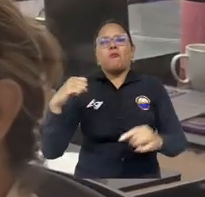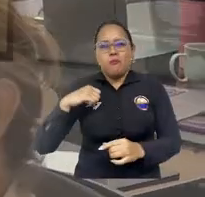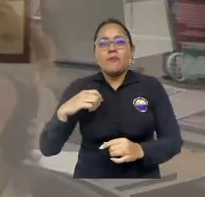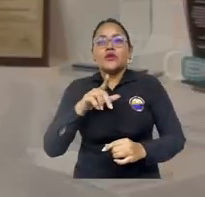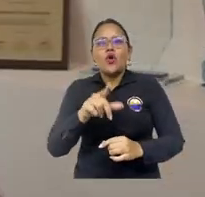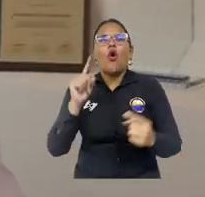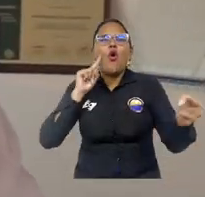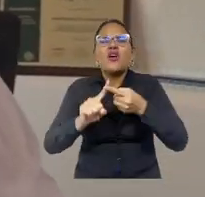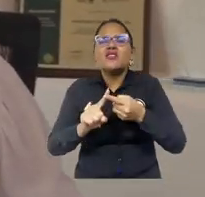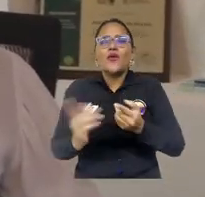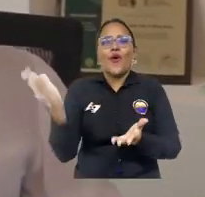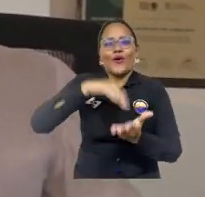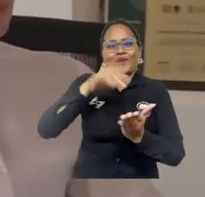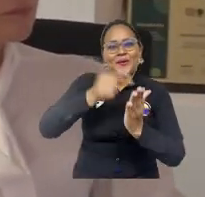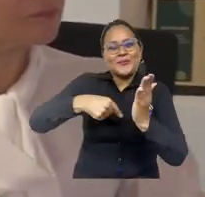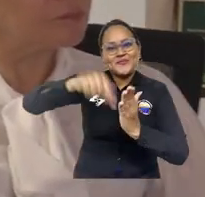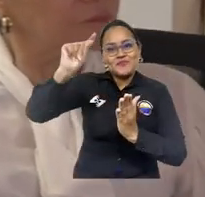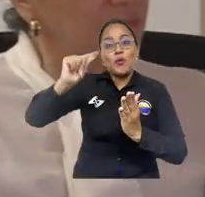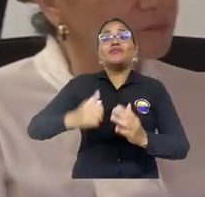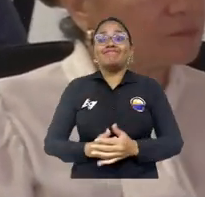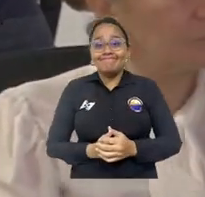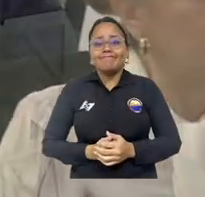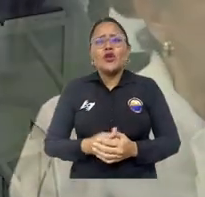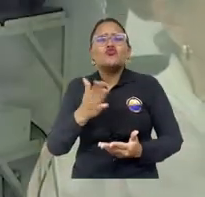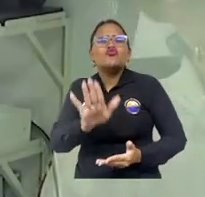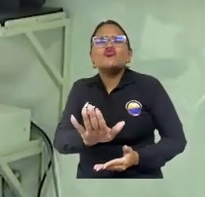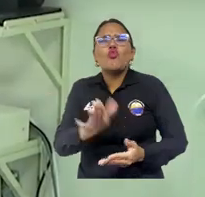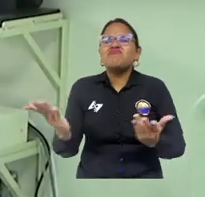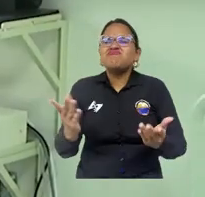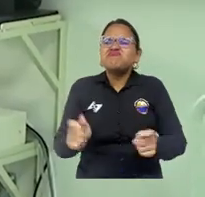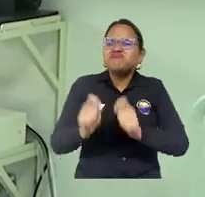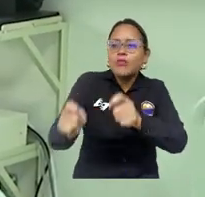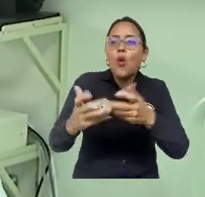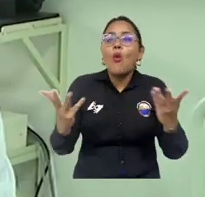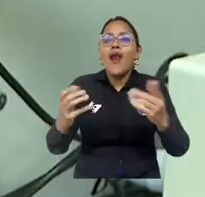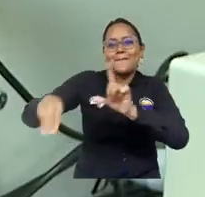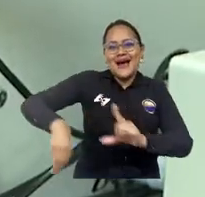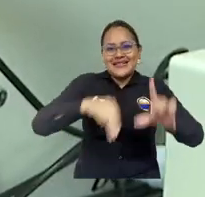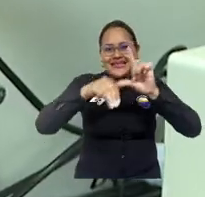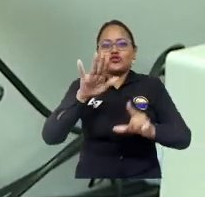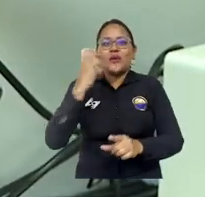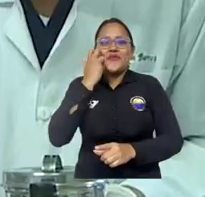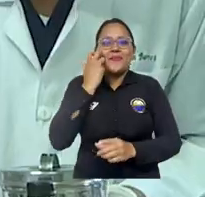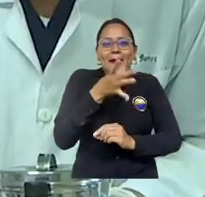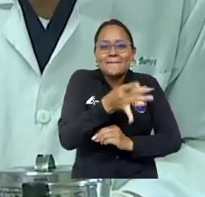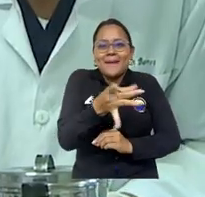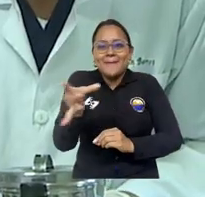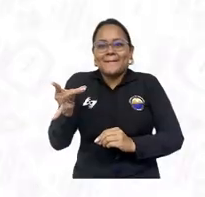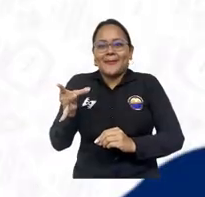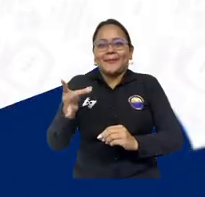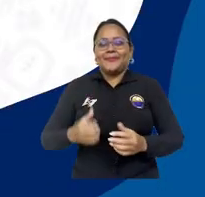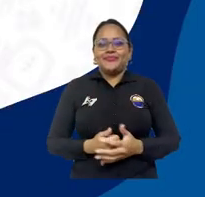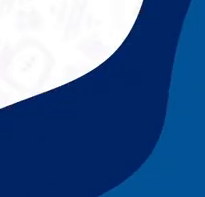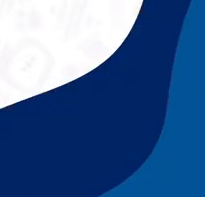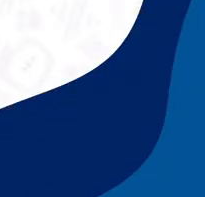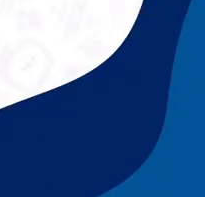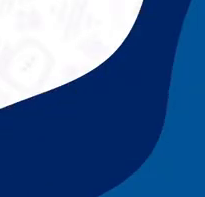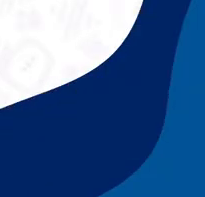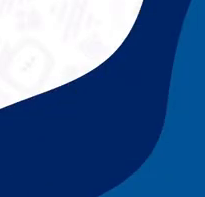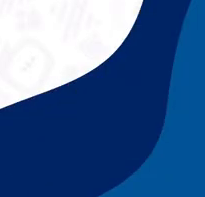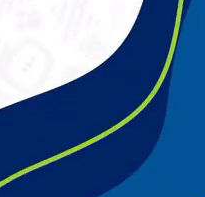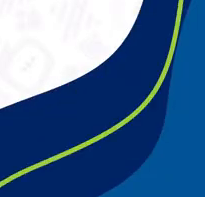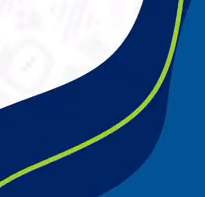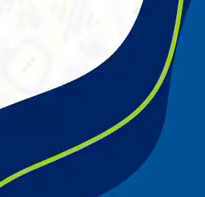y posgrado con fines de renovación del registro calificado, entre ellos la maestría en epidemiología.